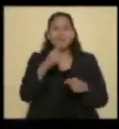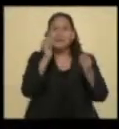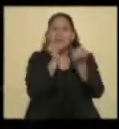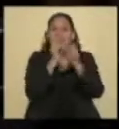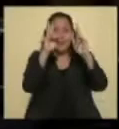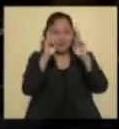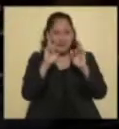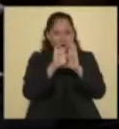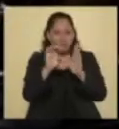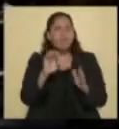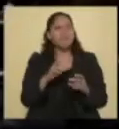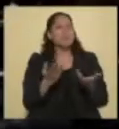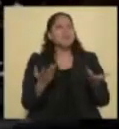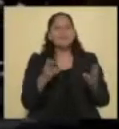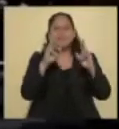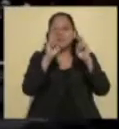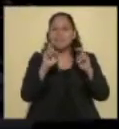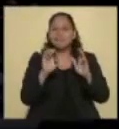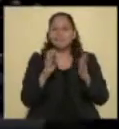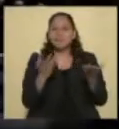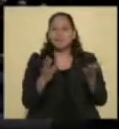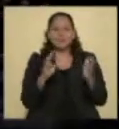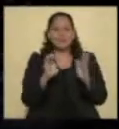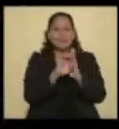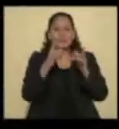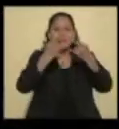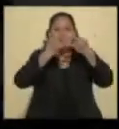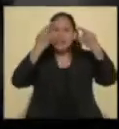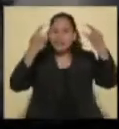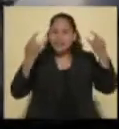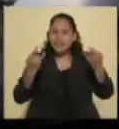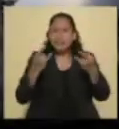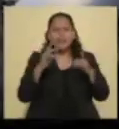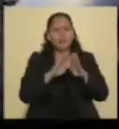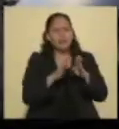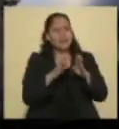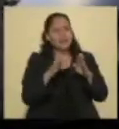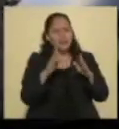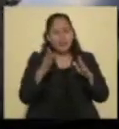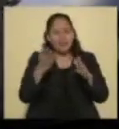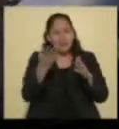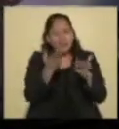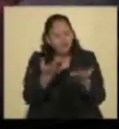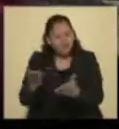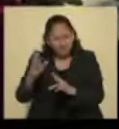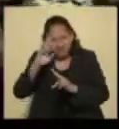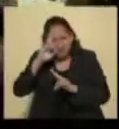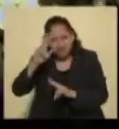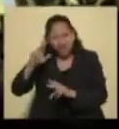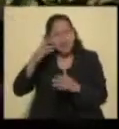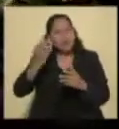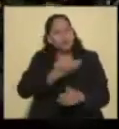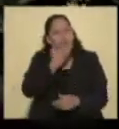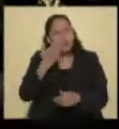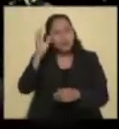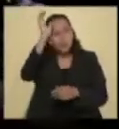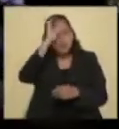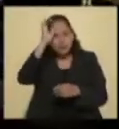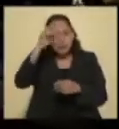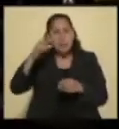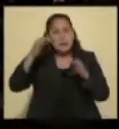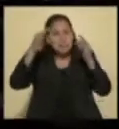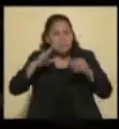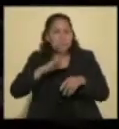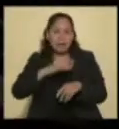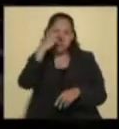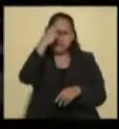si es un tema, una trama que dignifique la cultura, la tradición y sobre todo la